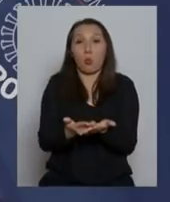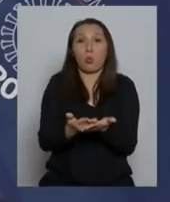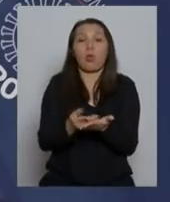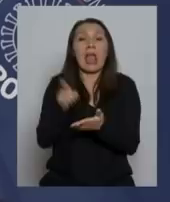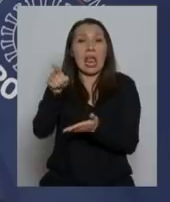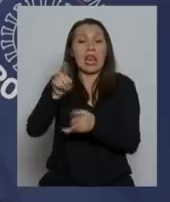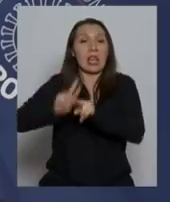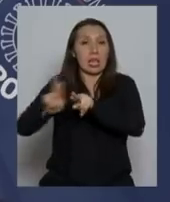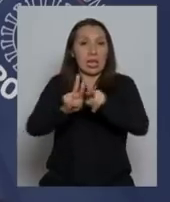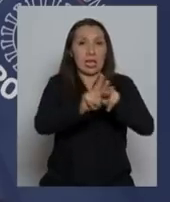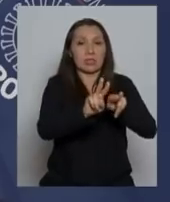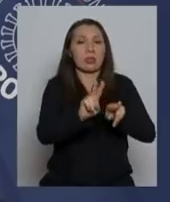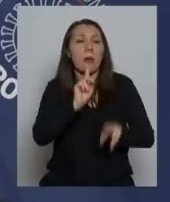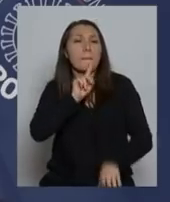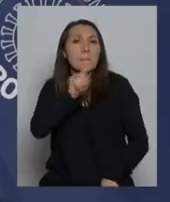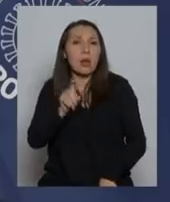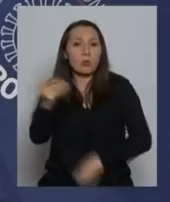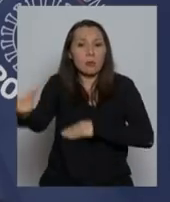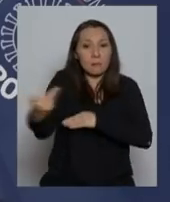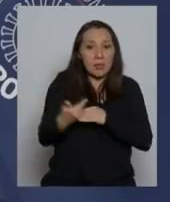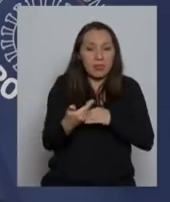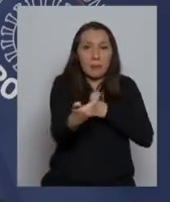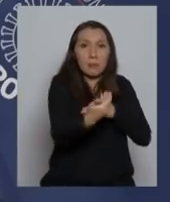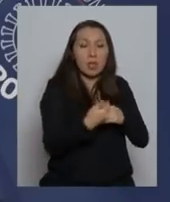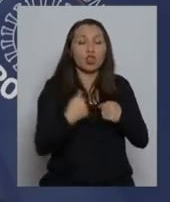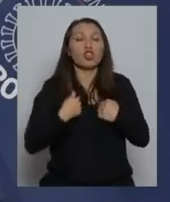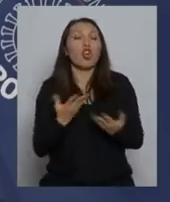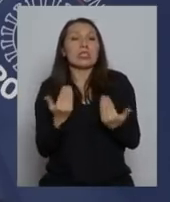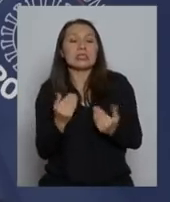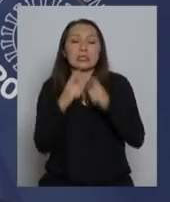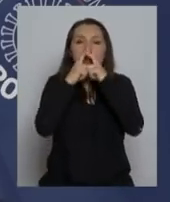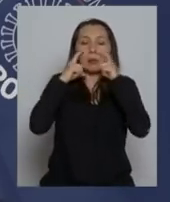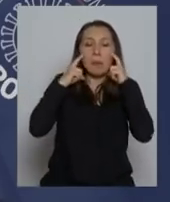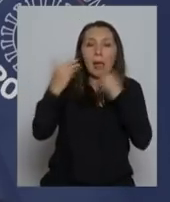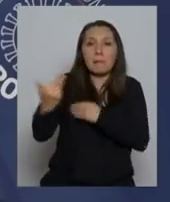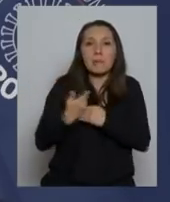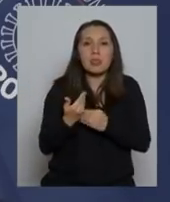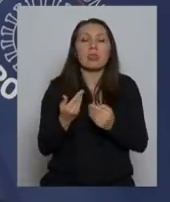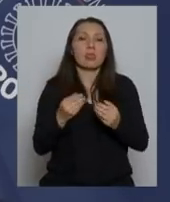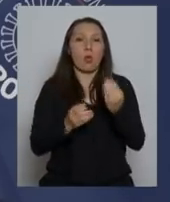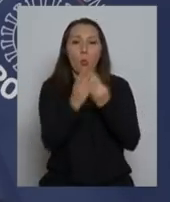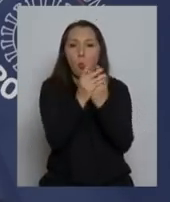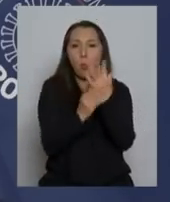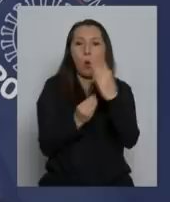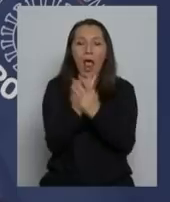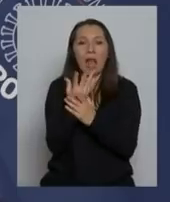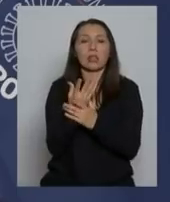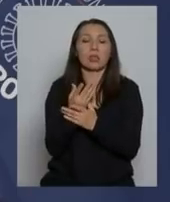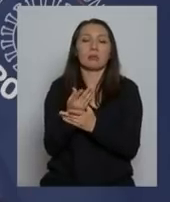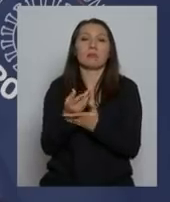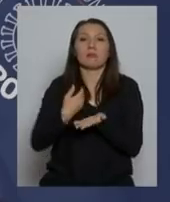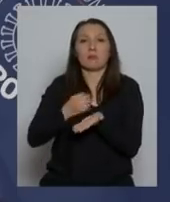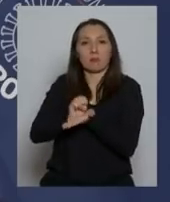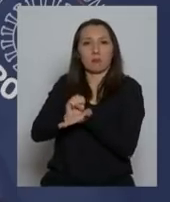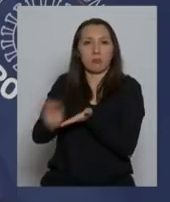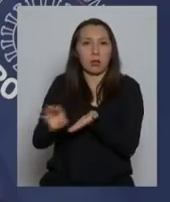los que producen la pregunta, la demanda, necesito tantas mascarillas, tantos guantes, se han despachado